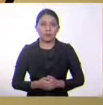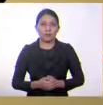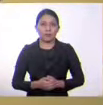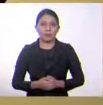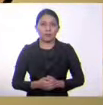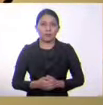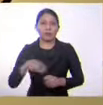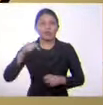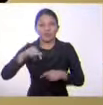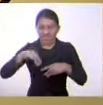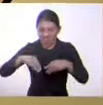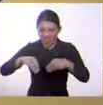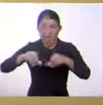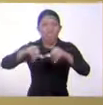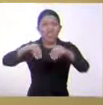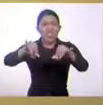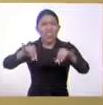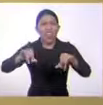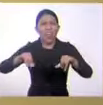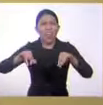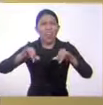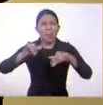Con la arena puedo jugar.